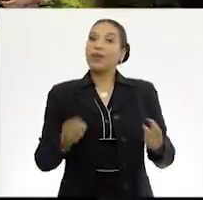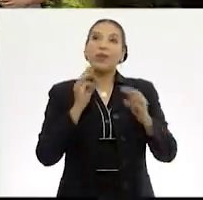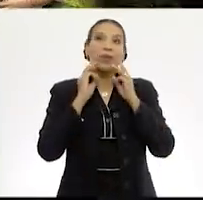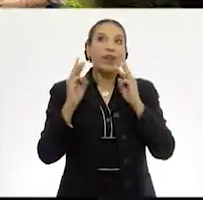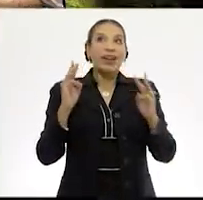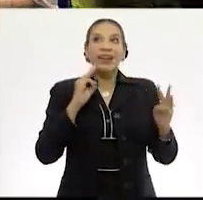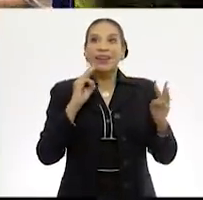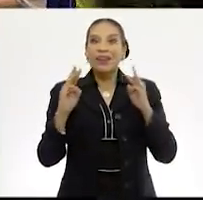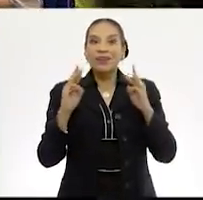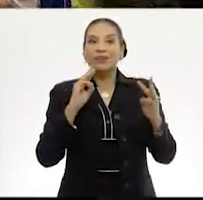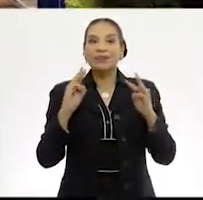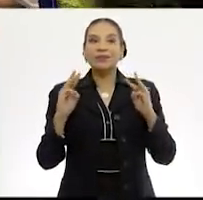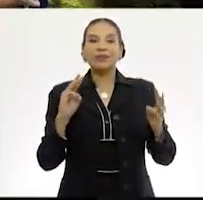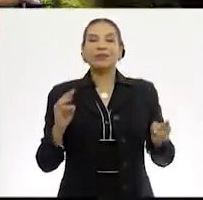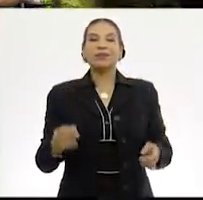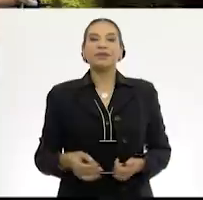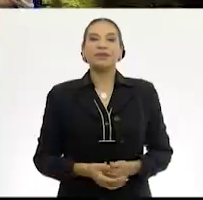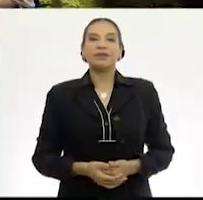¡Guau!